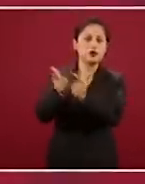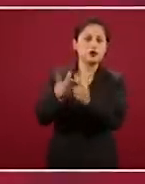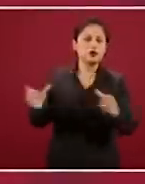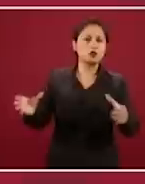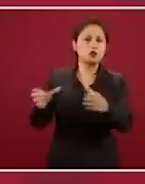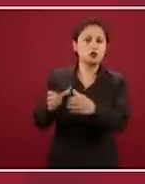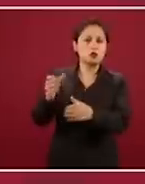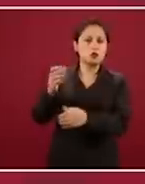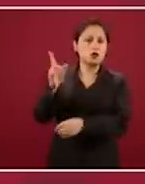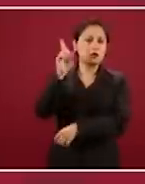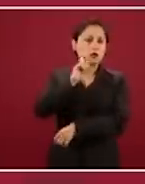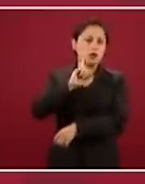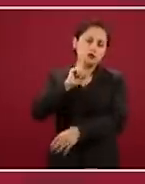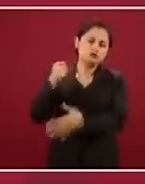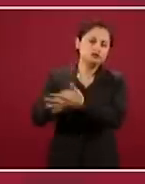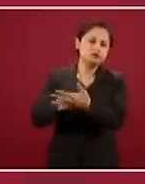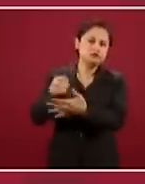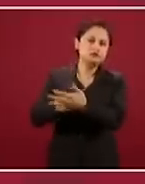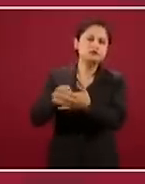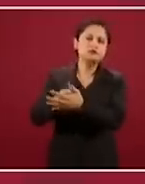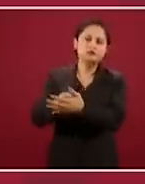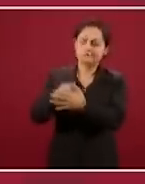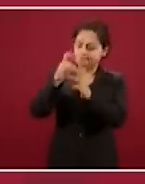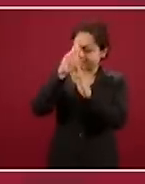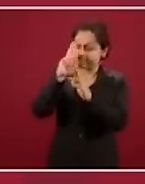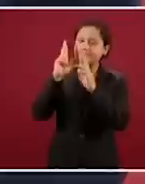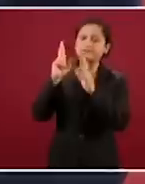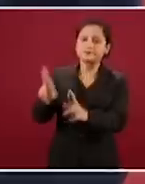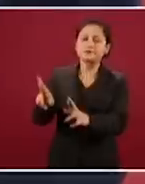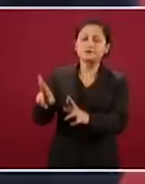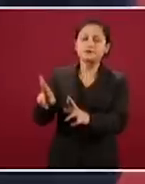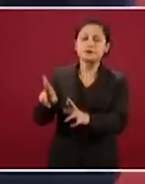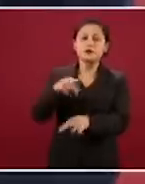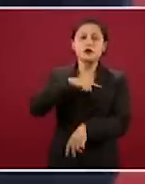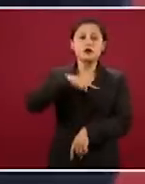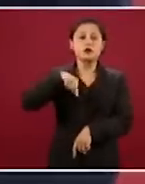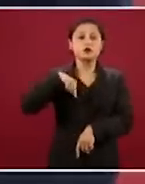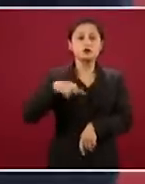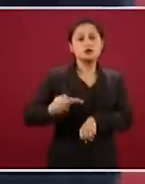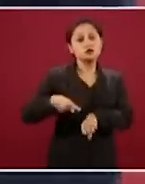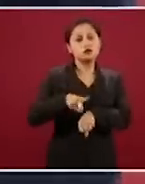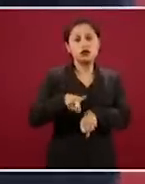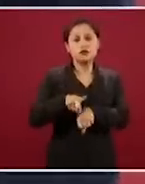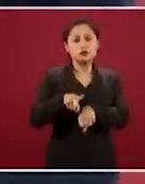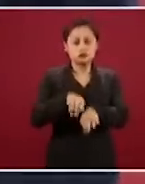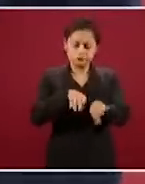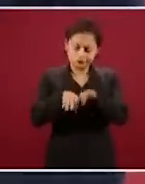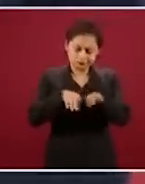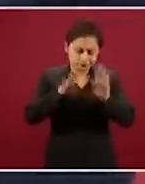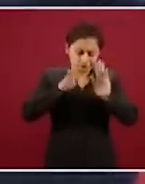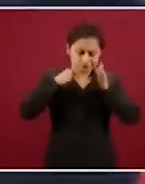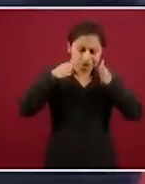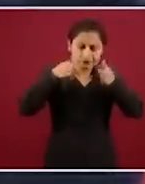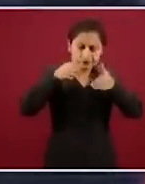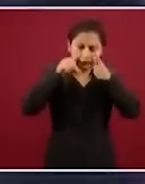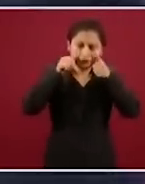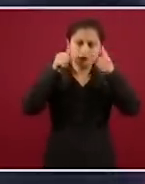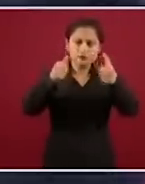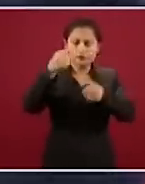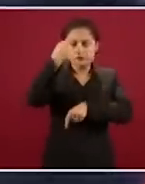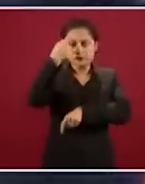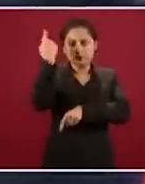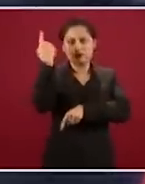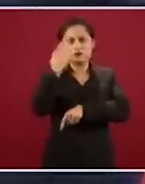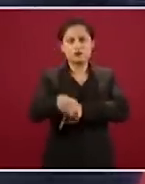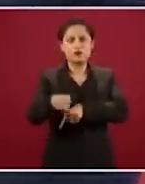Nosotros trabajamos todos los días para garantizar la paz, la tranquilidad,